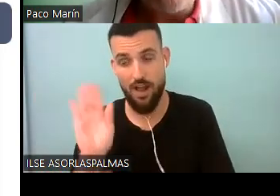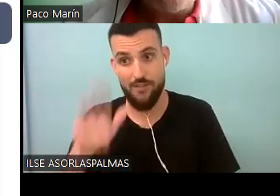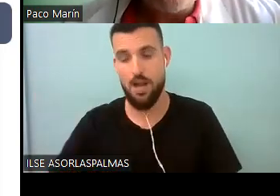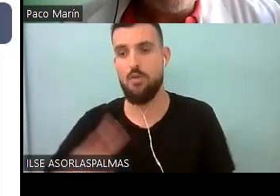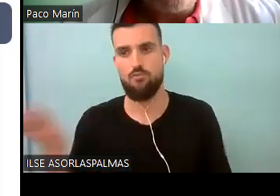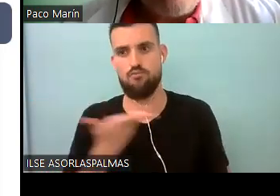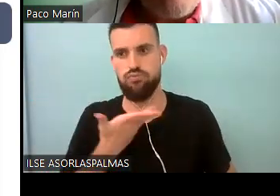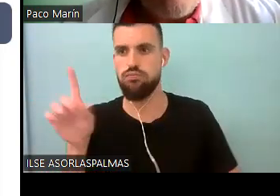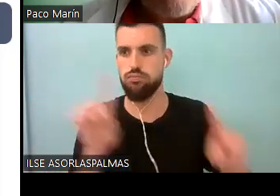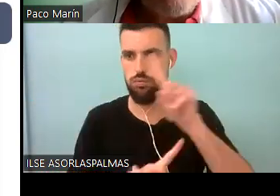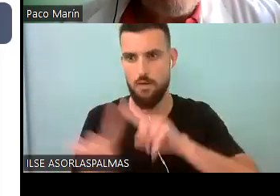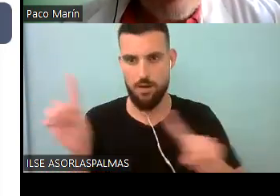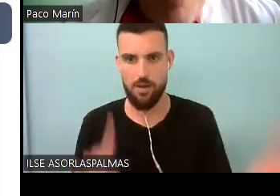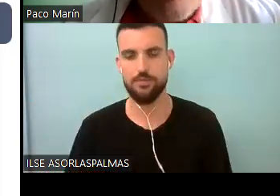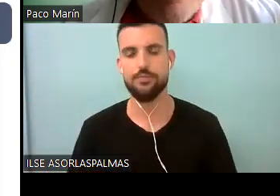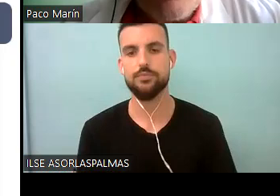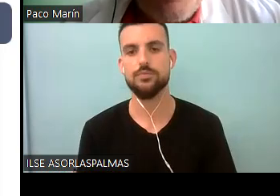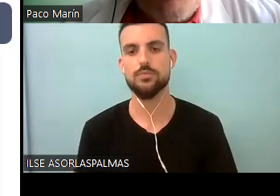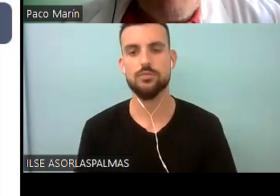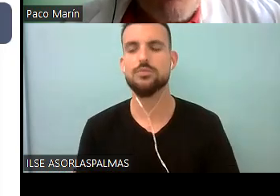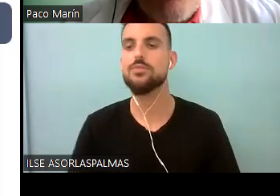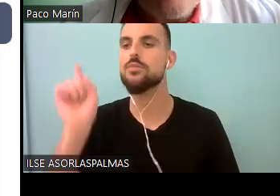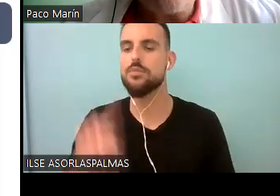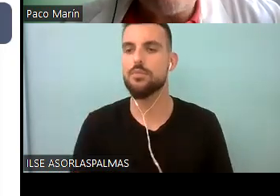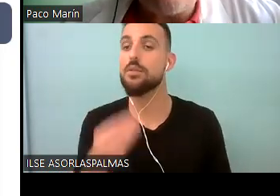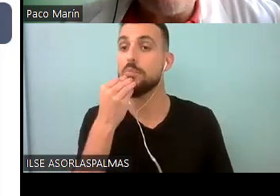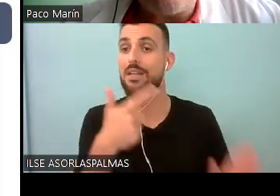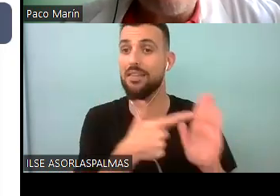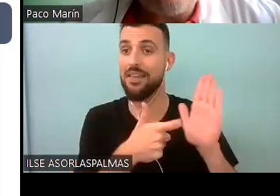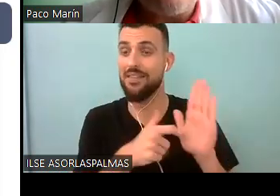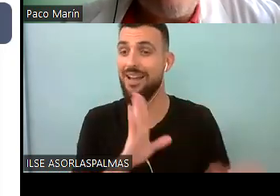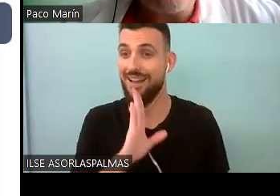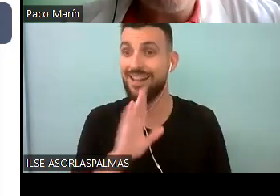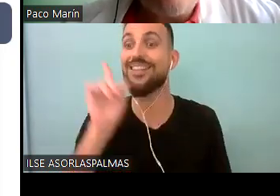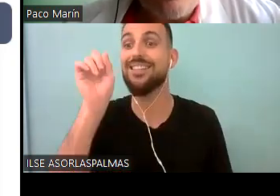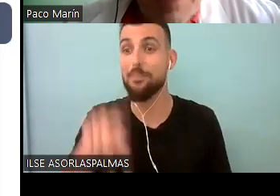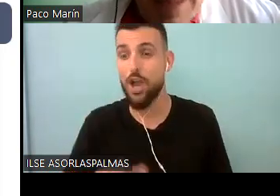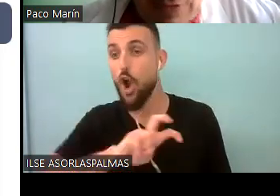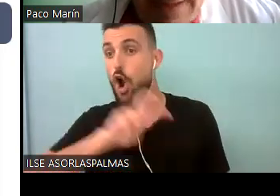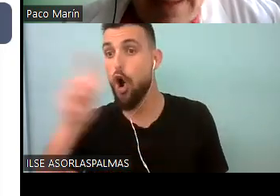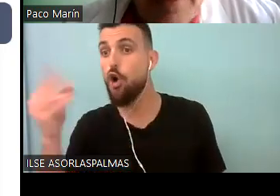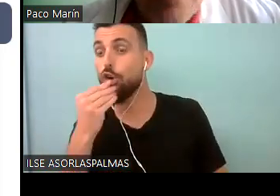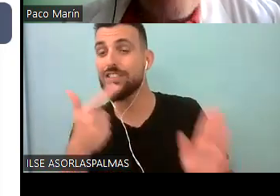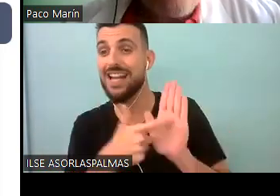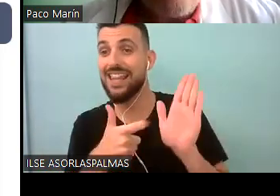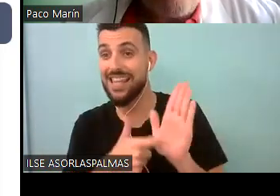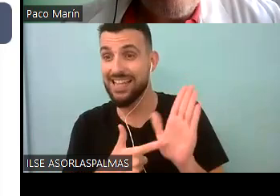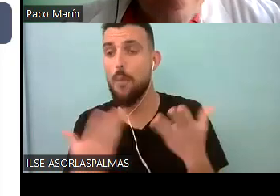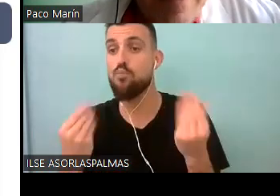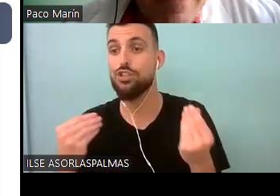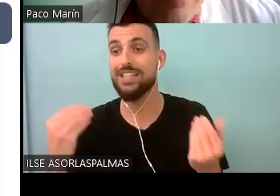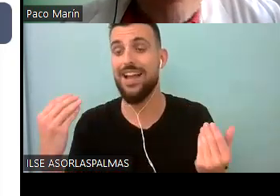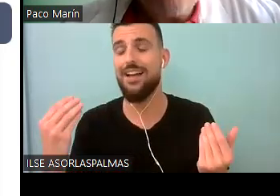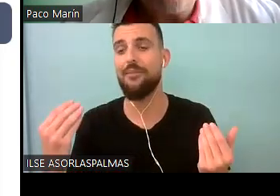nivel. Pero además de las dietas excesivamente hipocalóricas, las dietas excesivamente hipercalóricas o